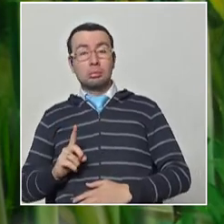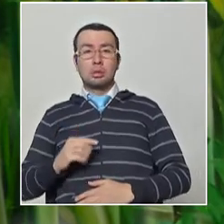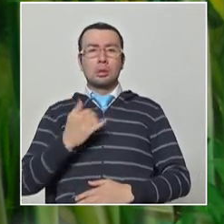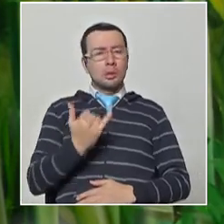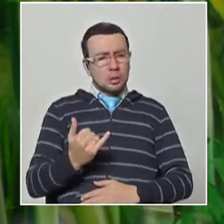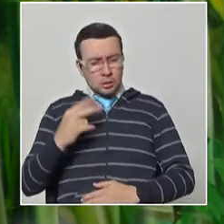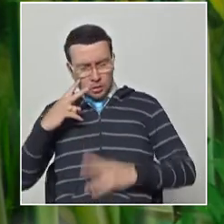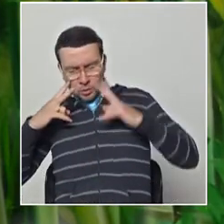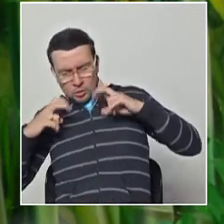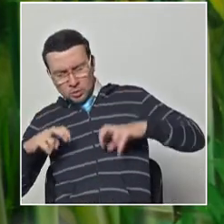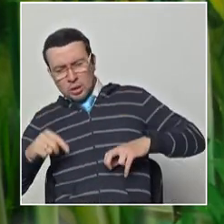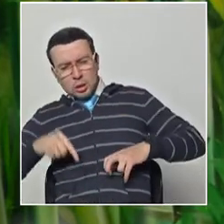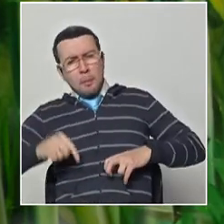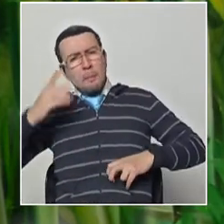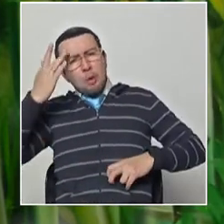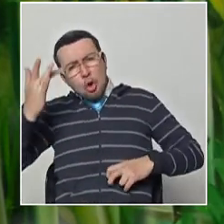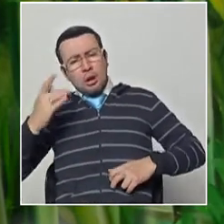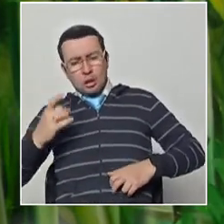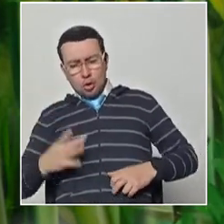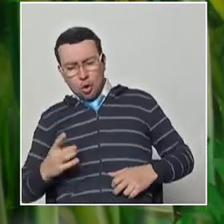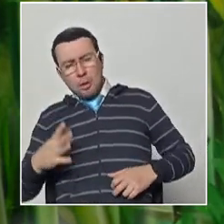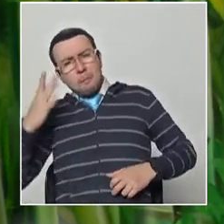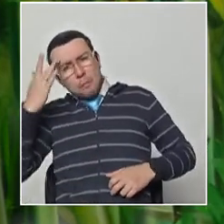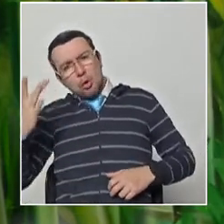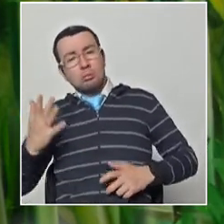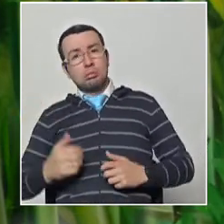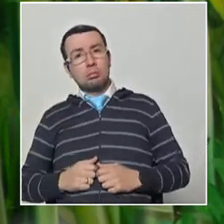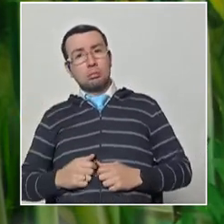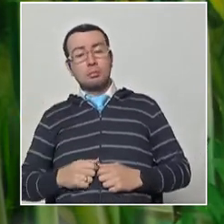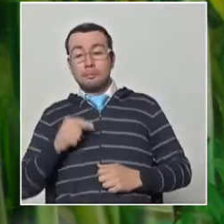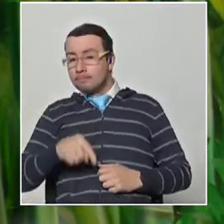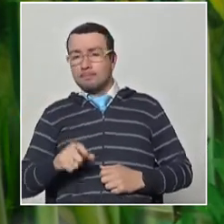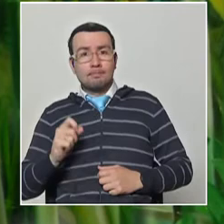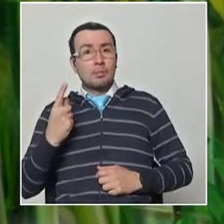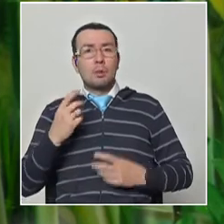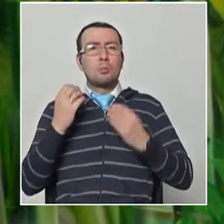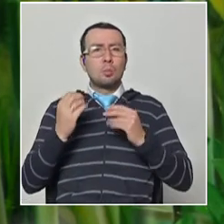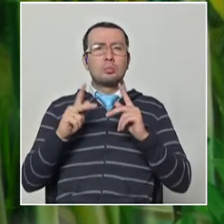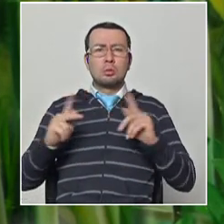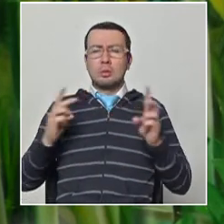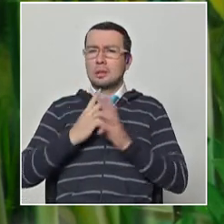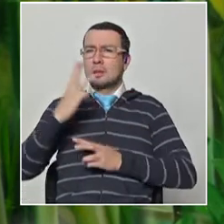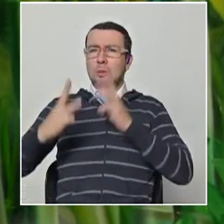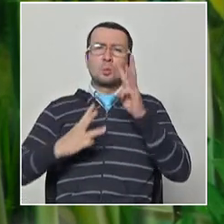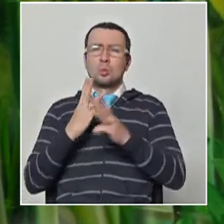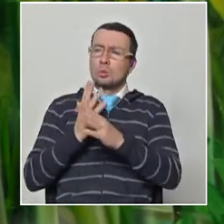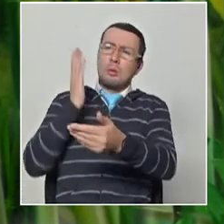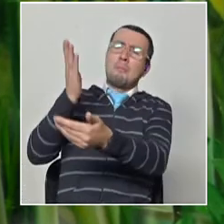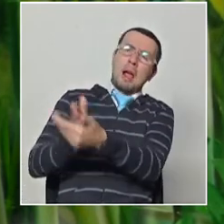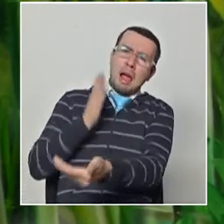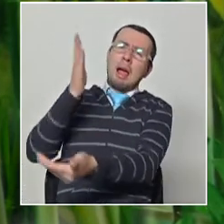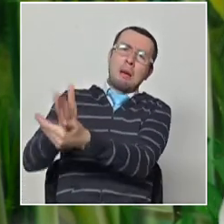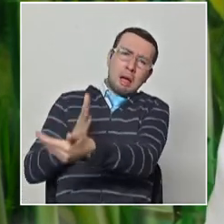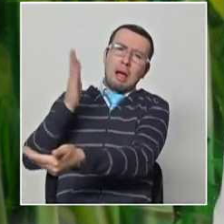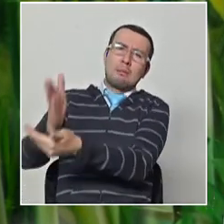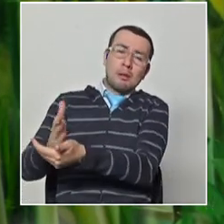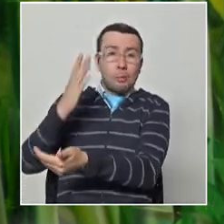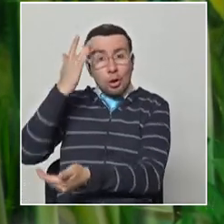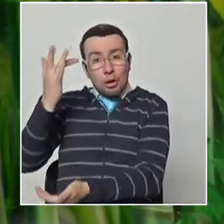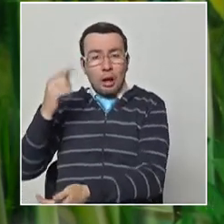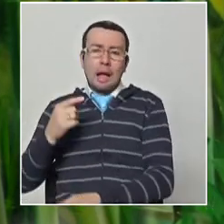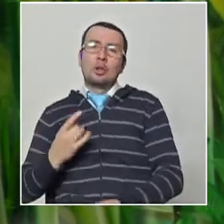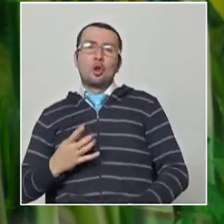porque a mí me está dando el dolor que la principal causa de consulta en el mundo entonces no es